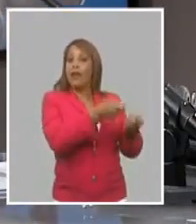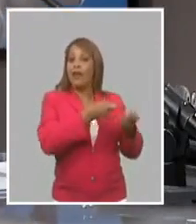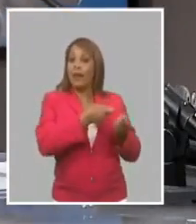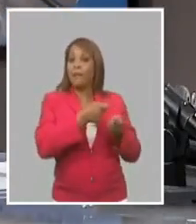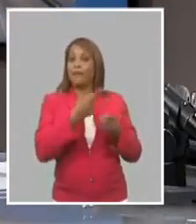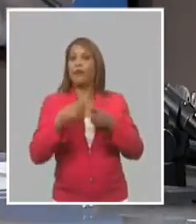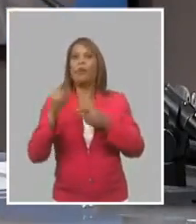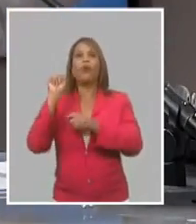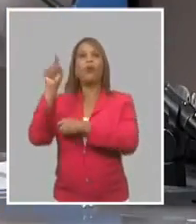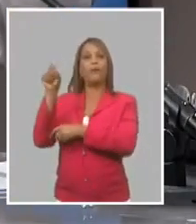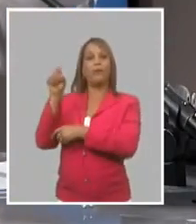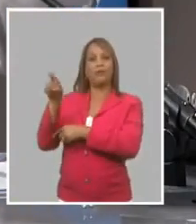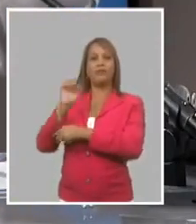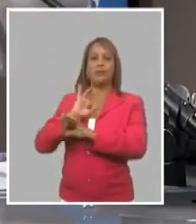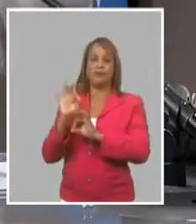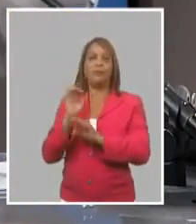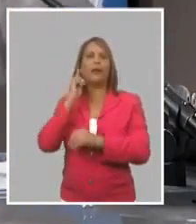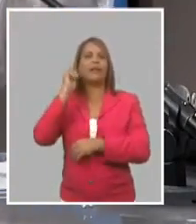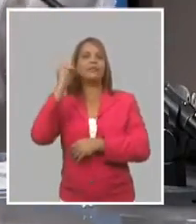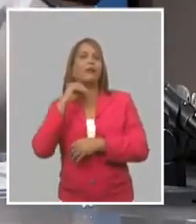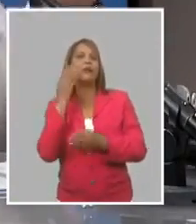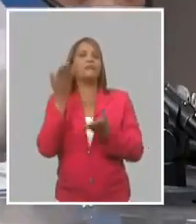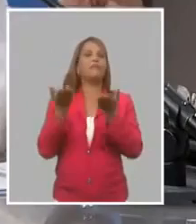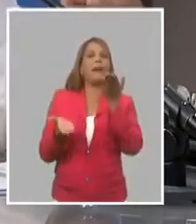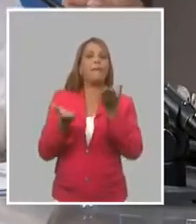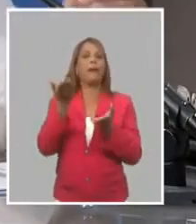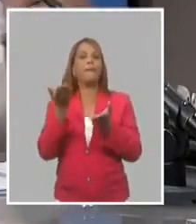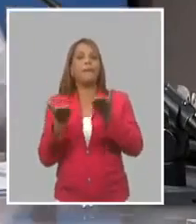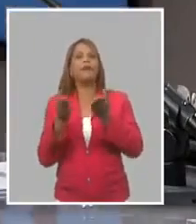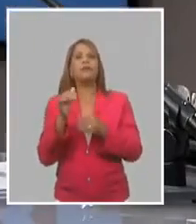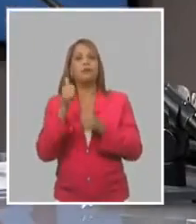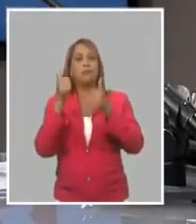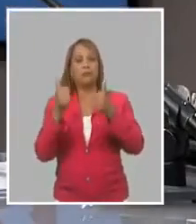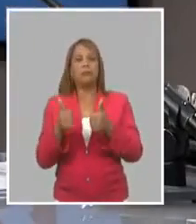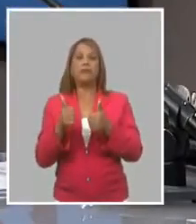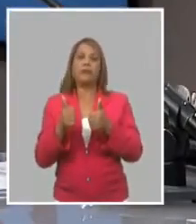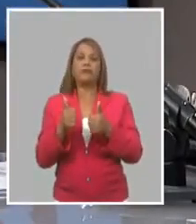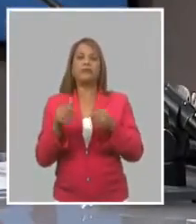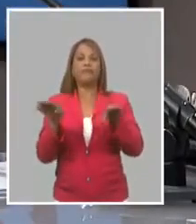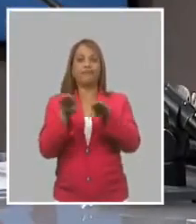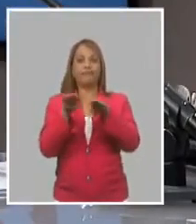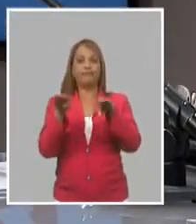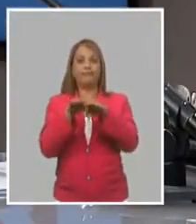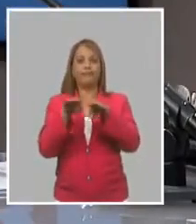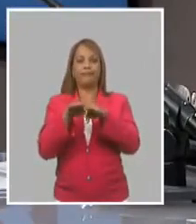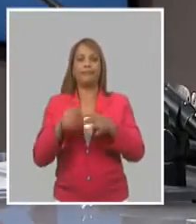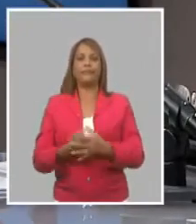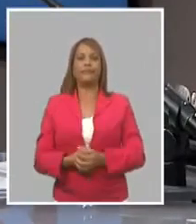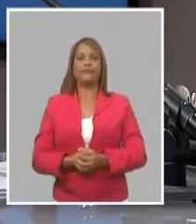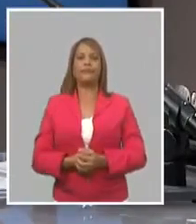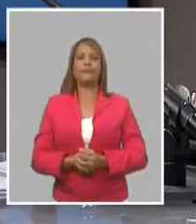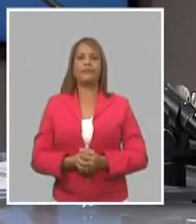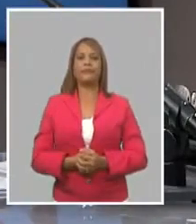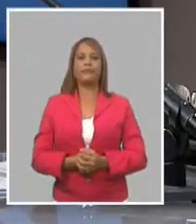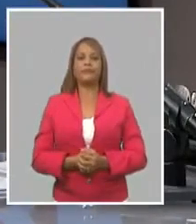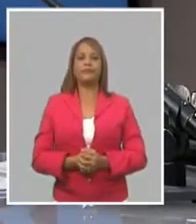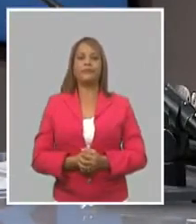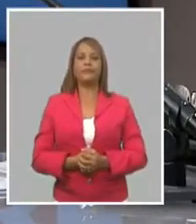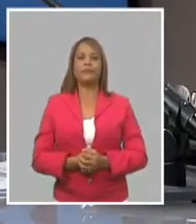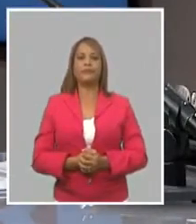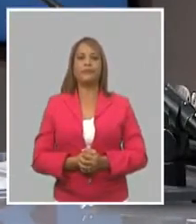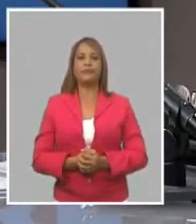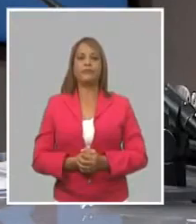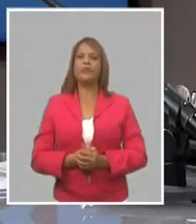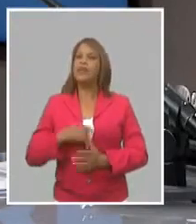de importación para saber exactamente si hay una sustitución efectiva de importaciones. Estoy tratando